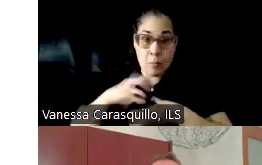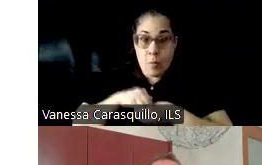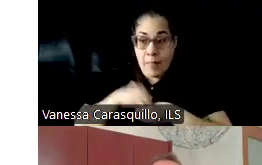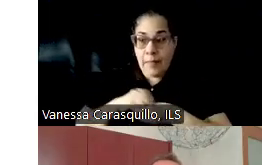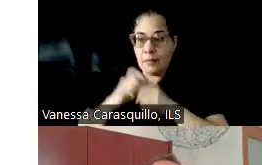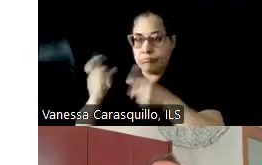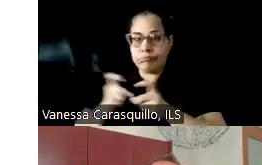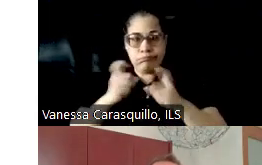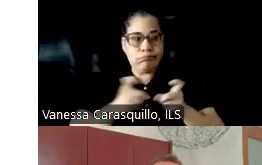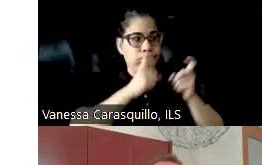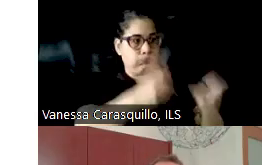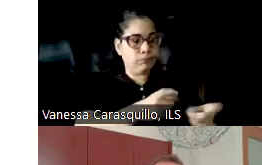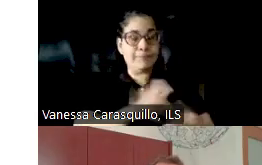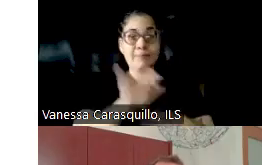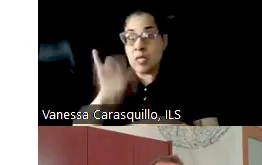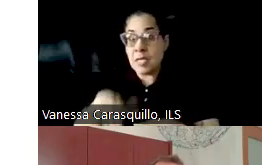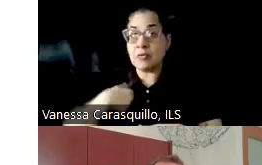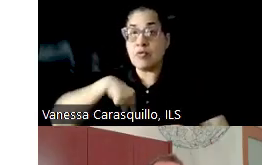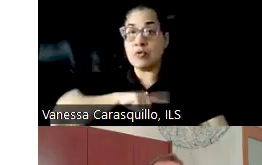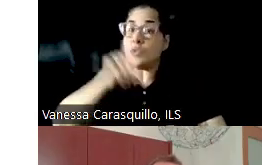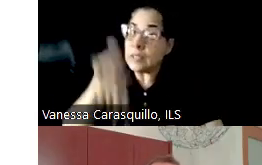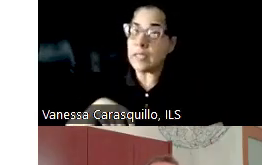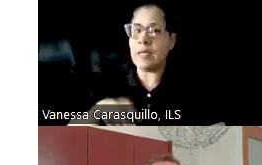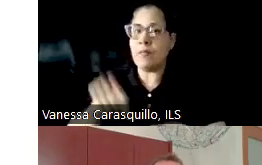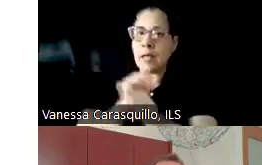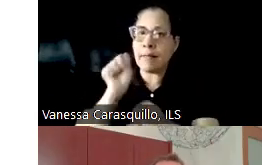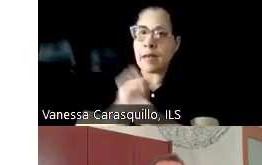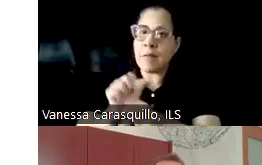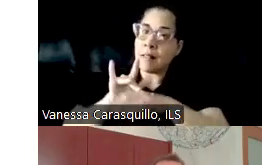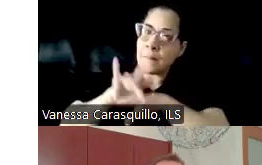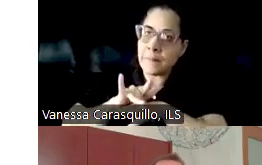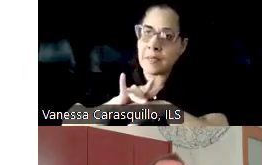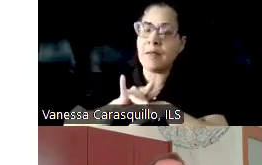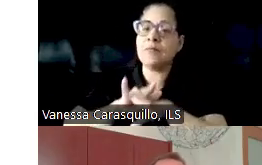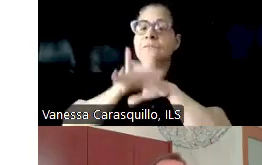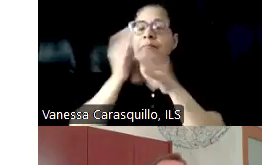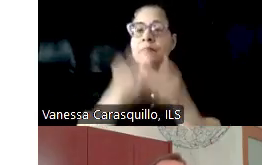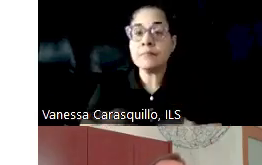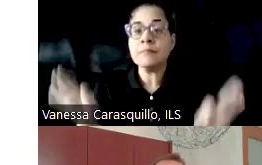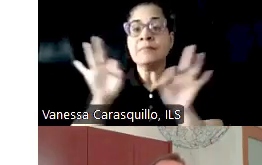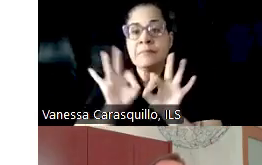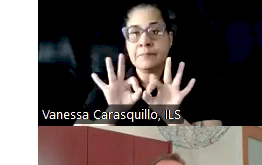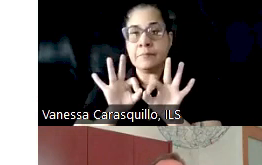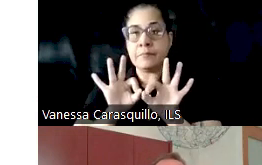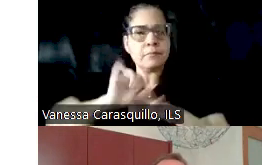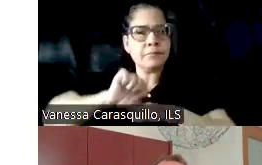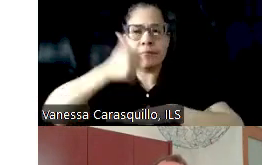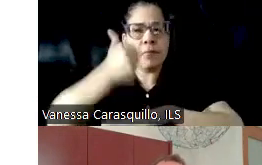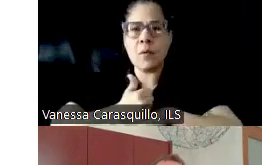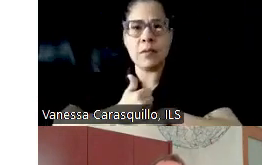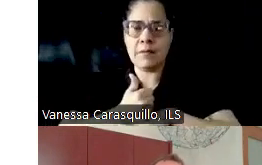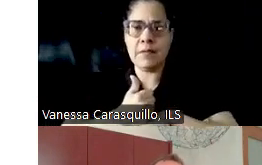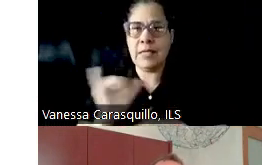temprano, es algo que debemos dirigirlo, y sobre todo es importante no establecer un